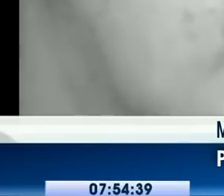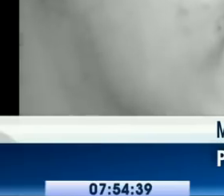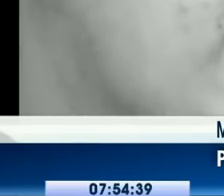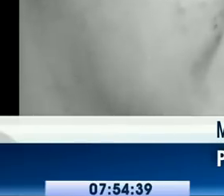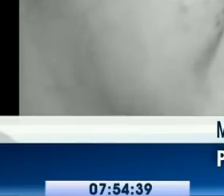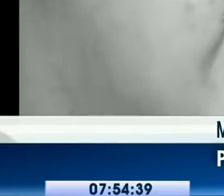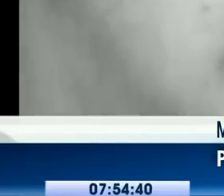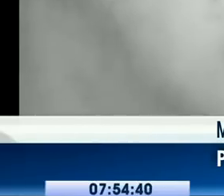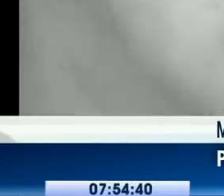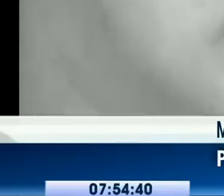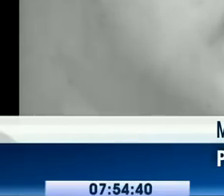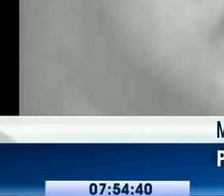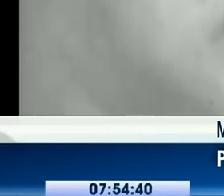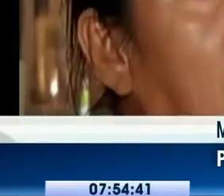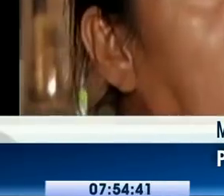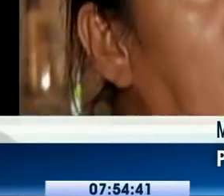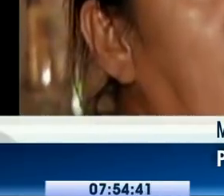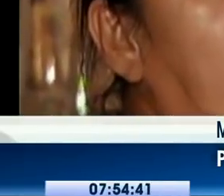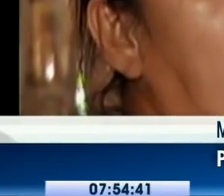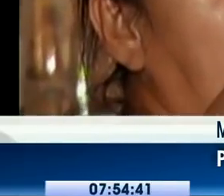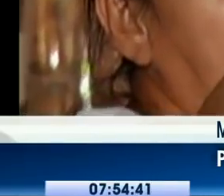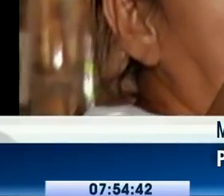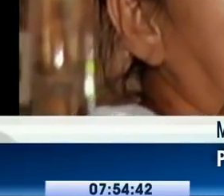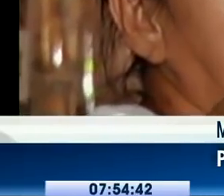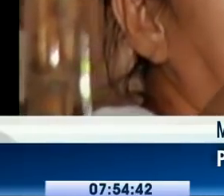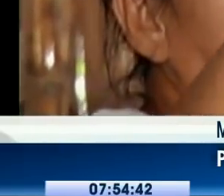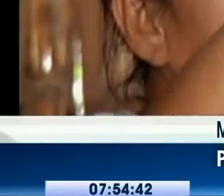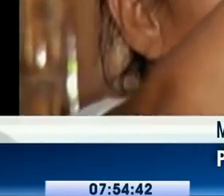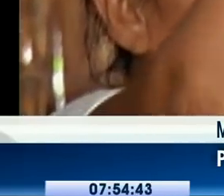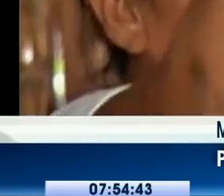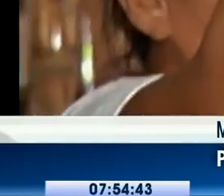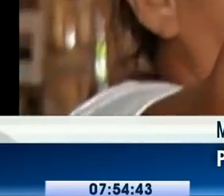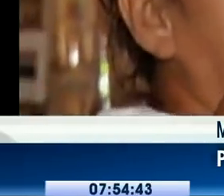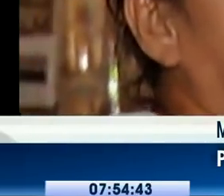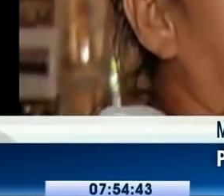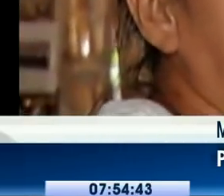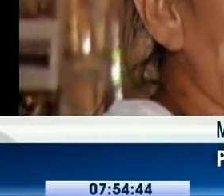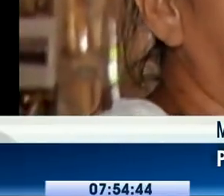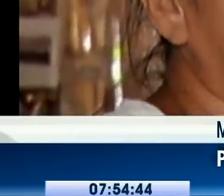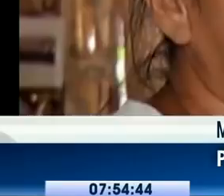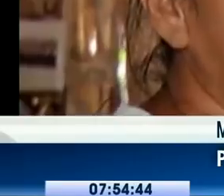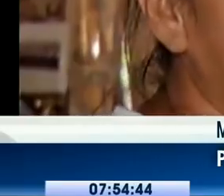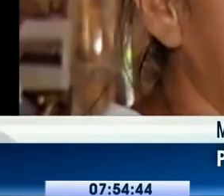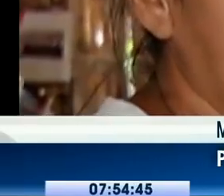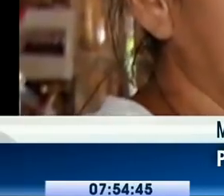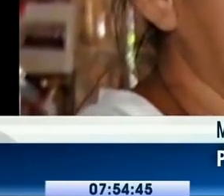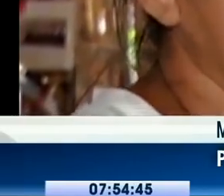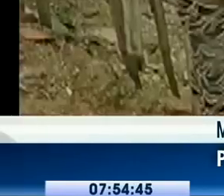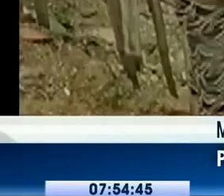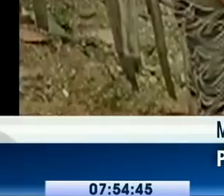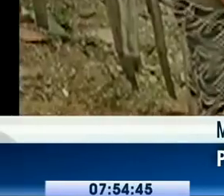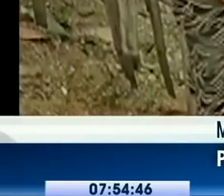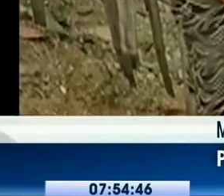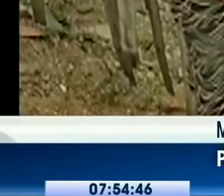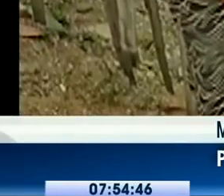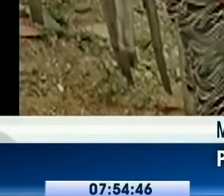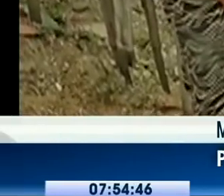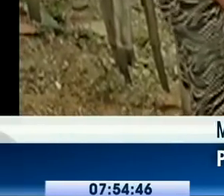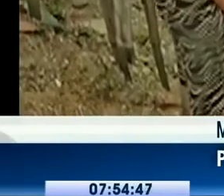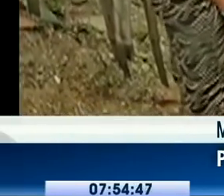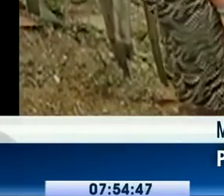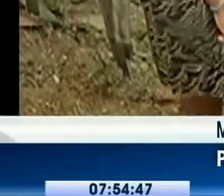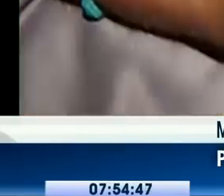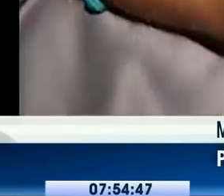estudio. Eso me duele. La desesperación por salvar al joven se extiende a toda la familia. Su abuela ya no sabe qué